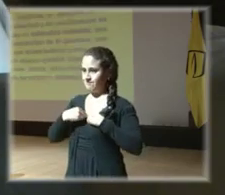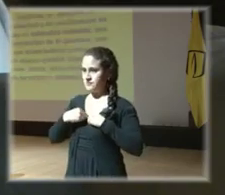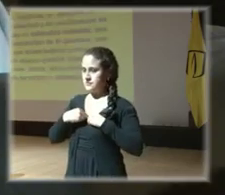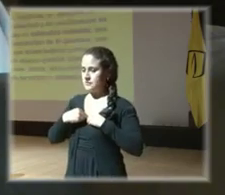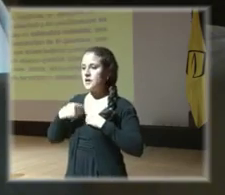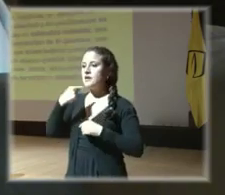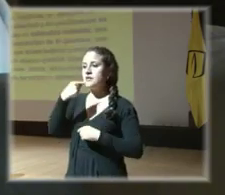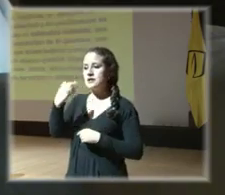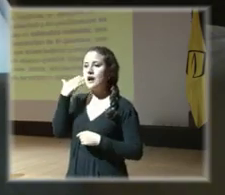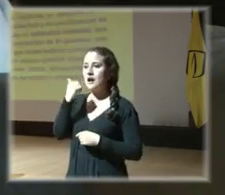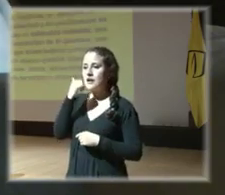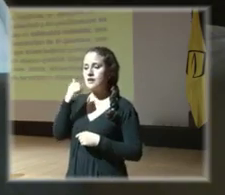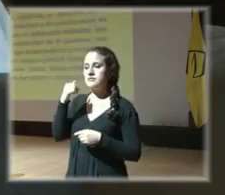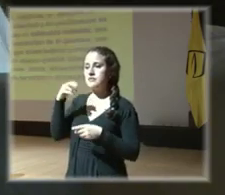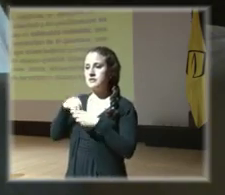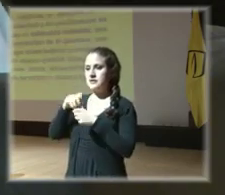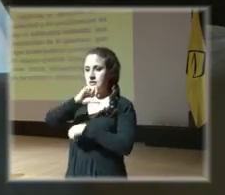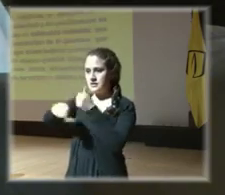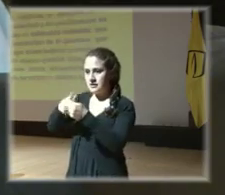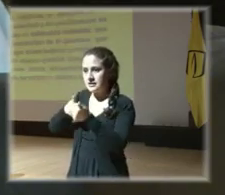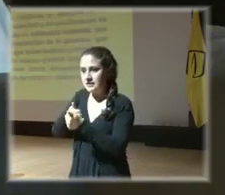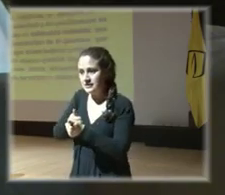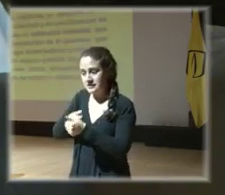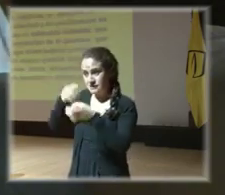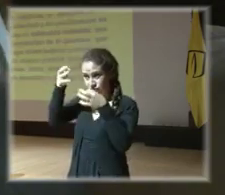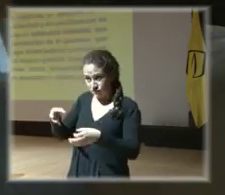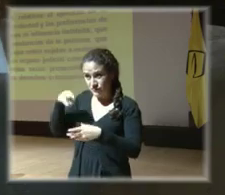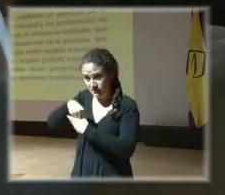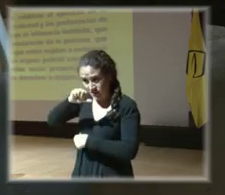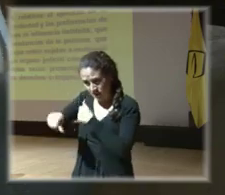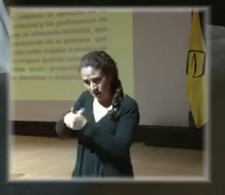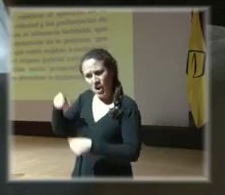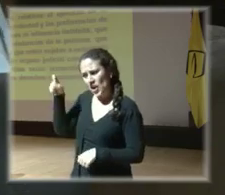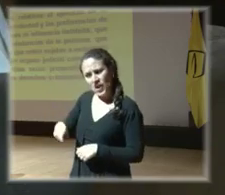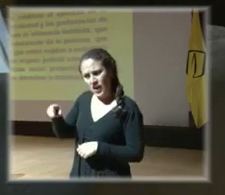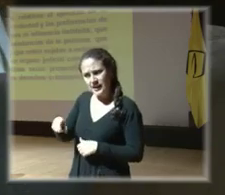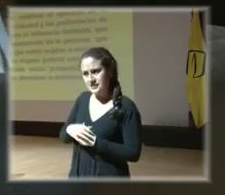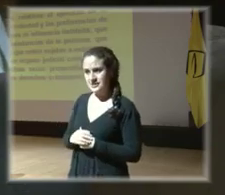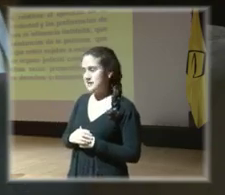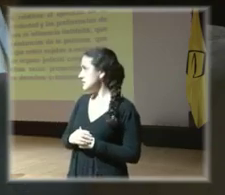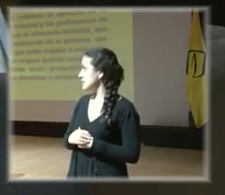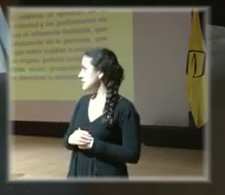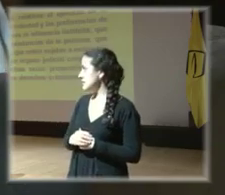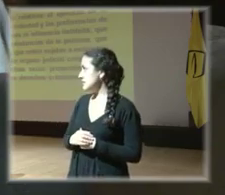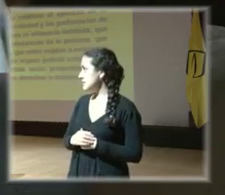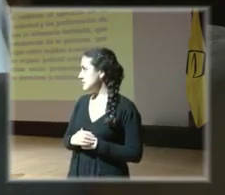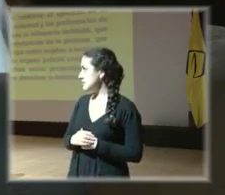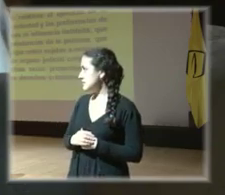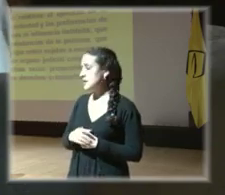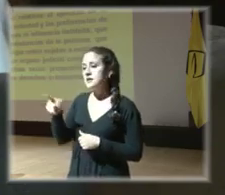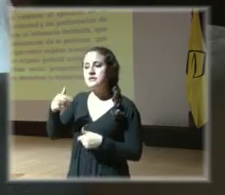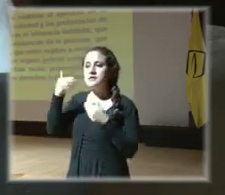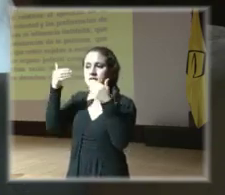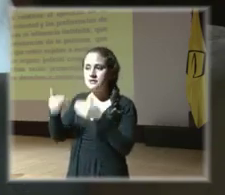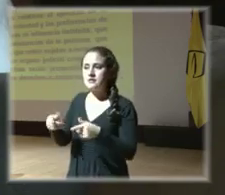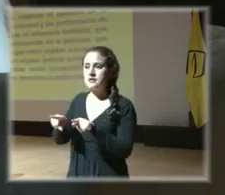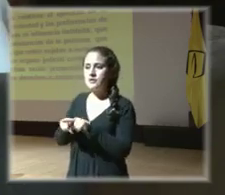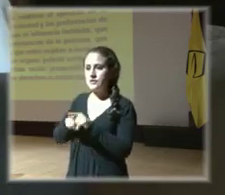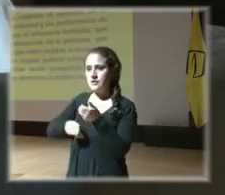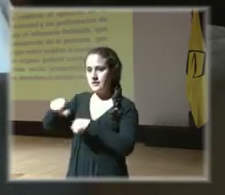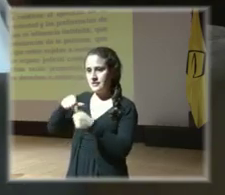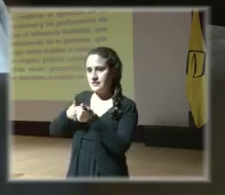está interdicta, de verdad no necesita estar interdicta. Entonces ella levantó la interdicción de una mujer con discapacidad